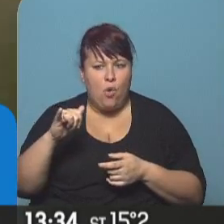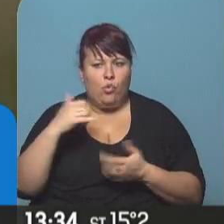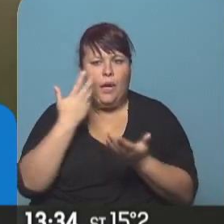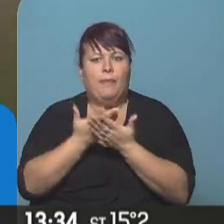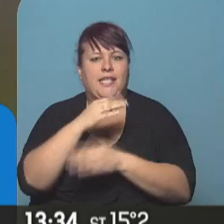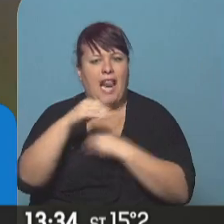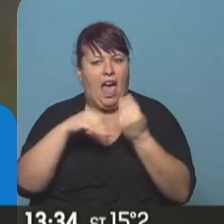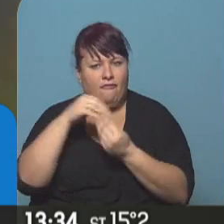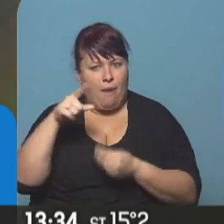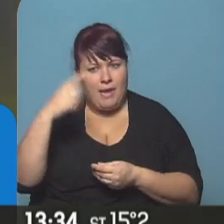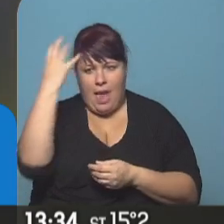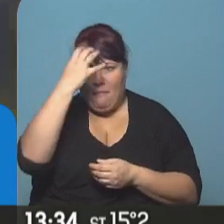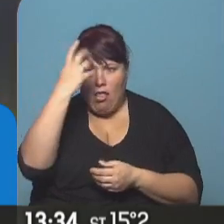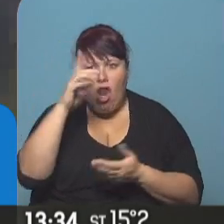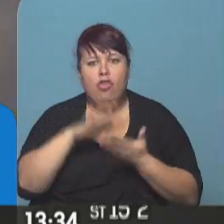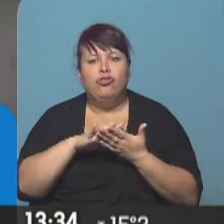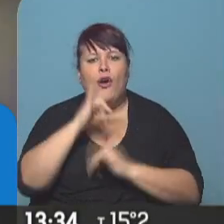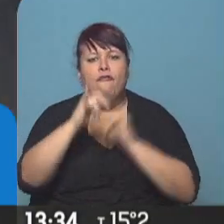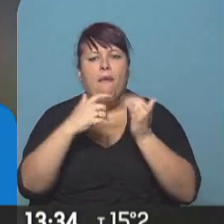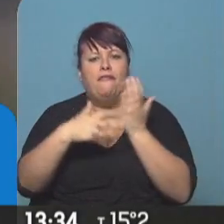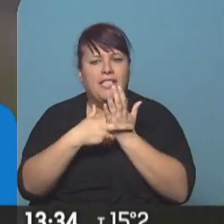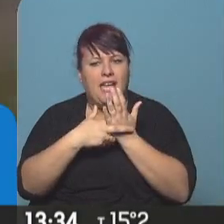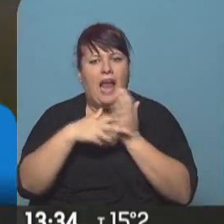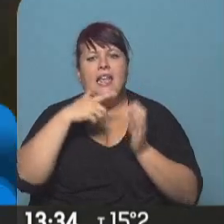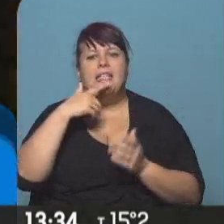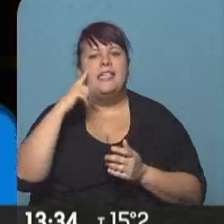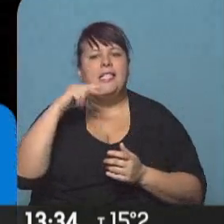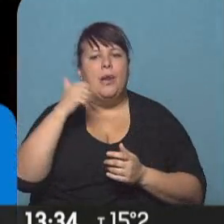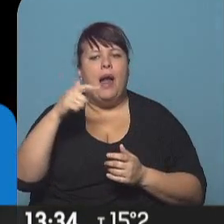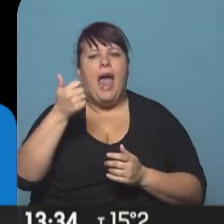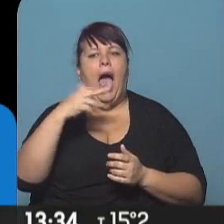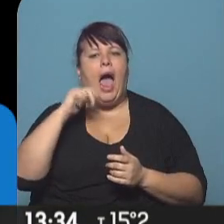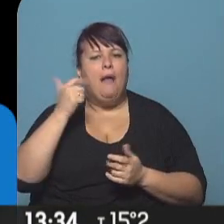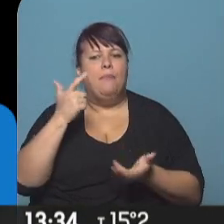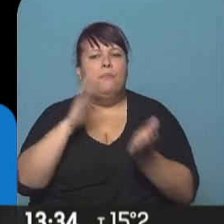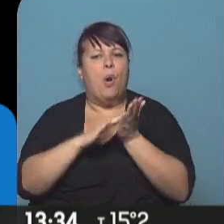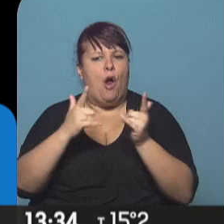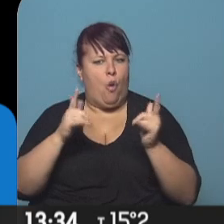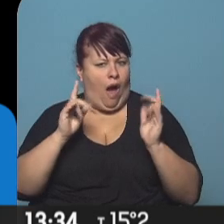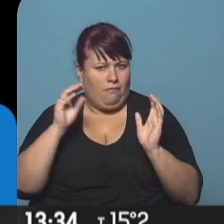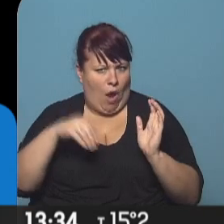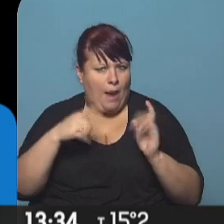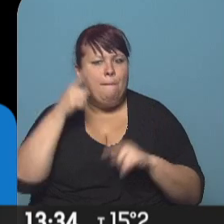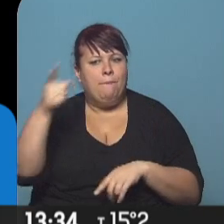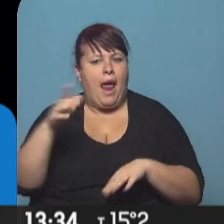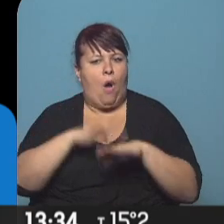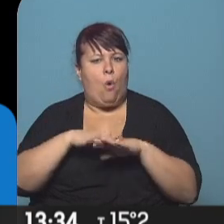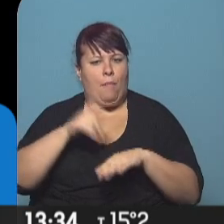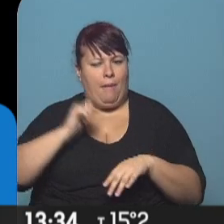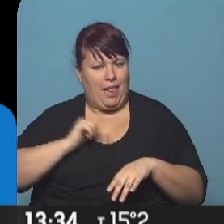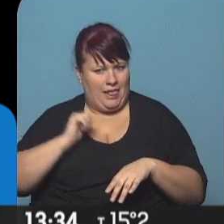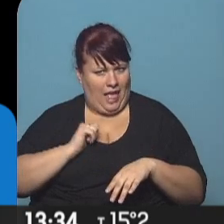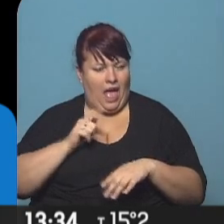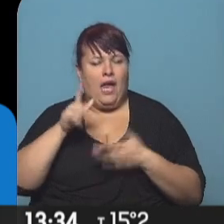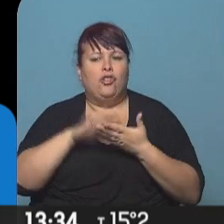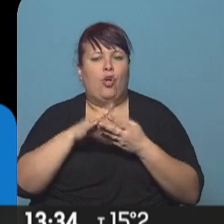la familia de Maldonado sobre el informe de la fiscal Silvana Ávila, en el que afirma que no hay pruebas suficientes que involucren a la gendarmería en